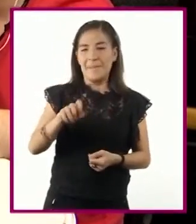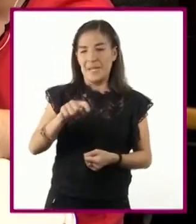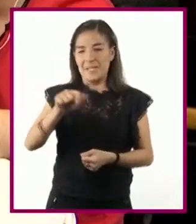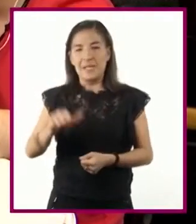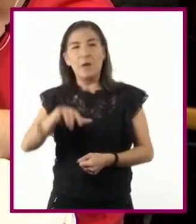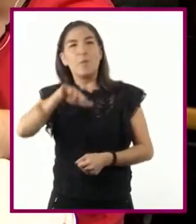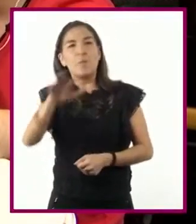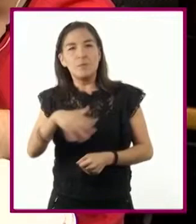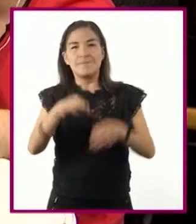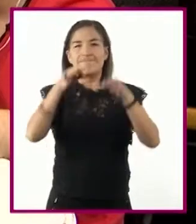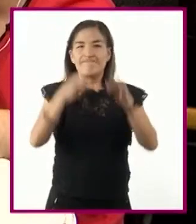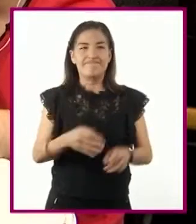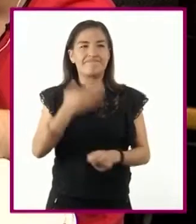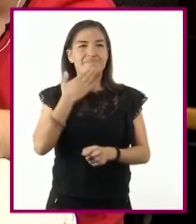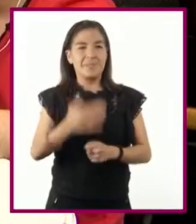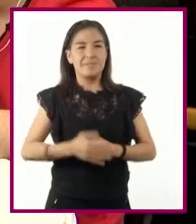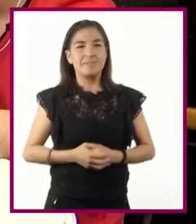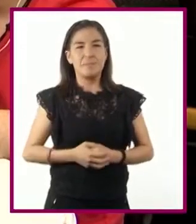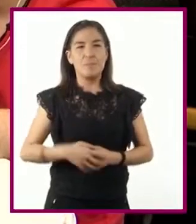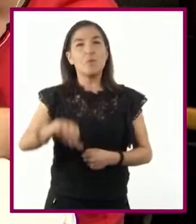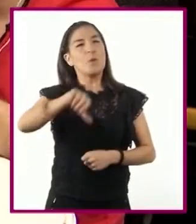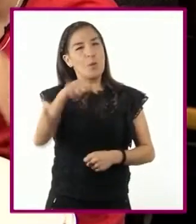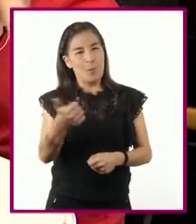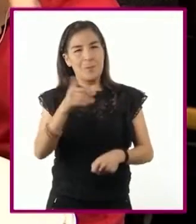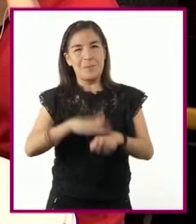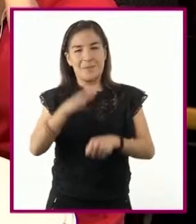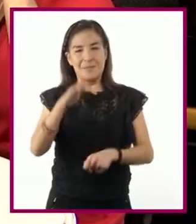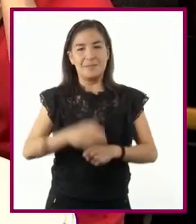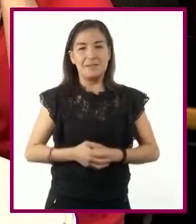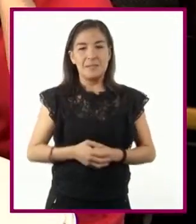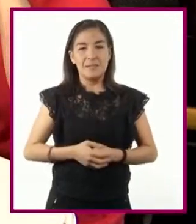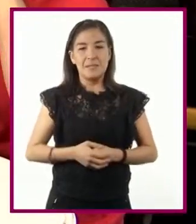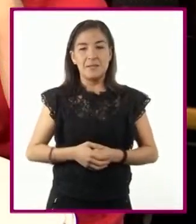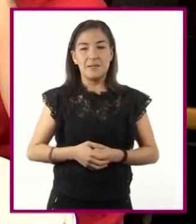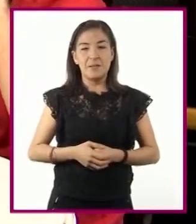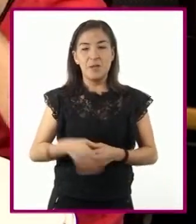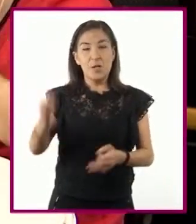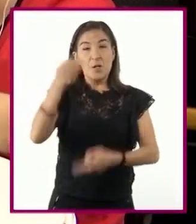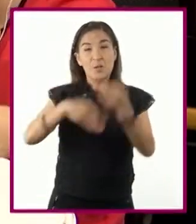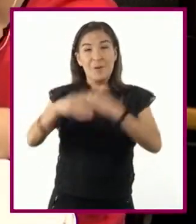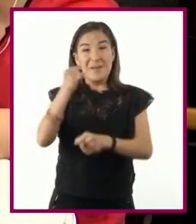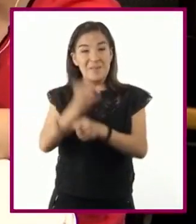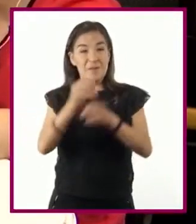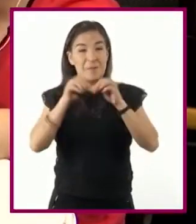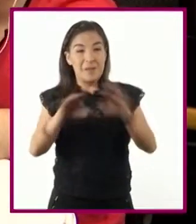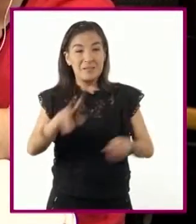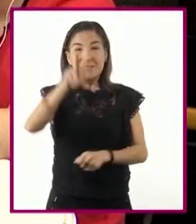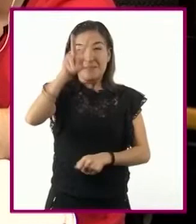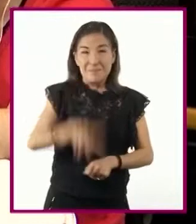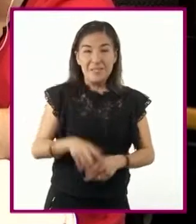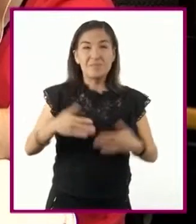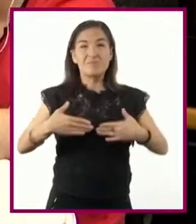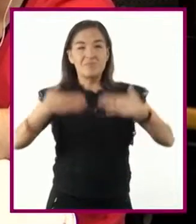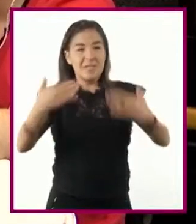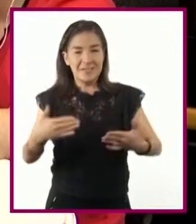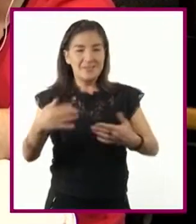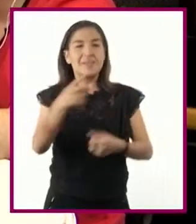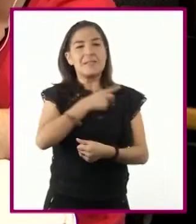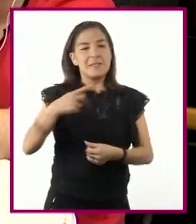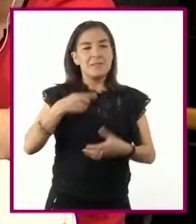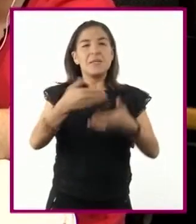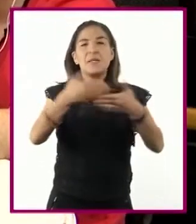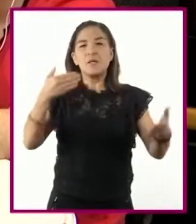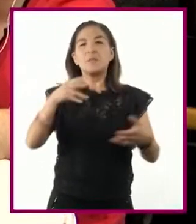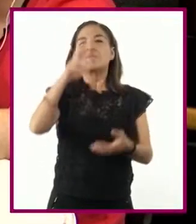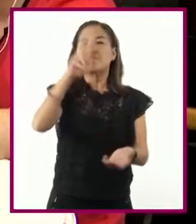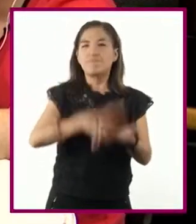de calidad. Una más. No toda la información es fiable, por lo que se requiere saberla